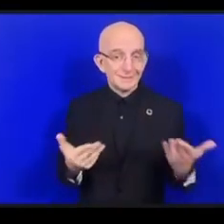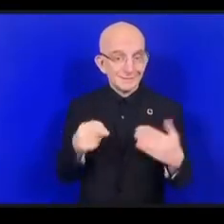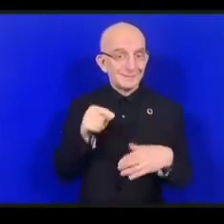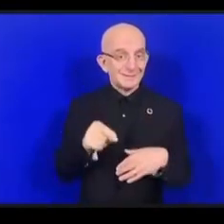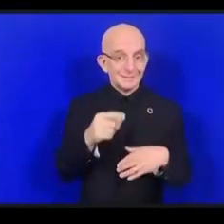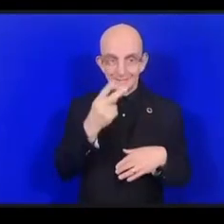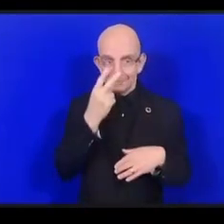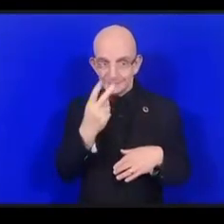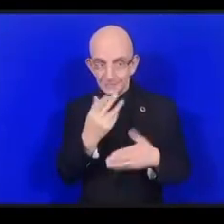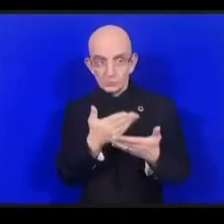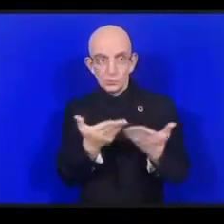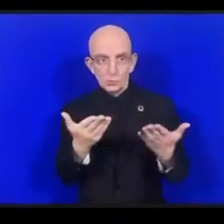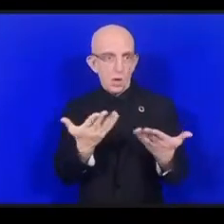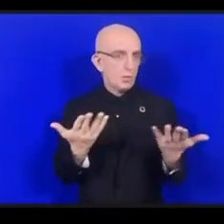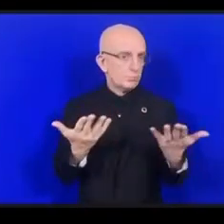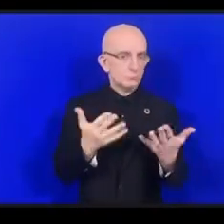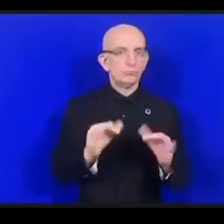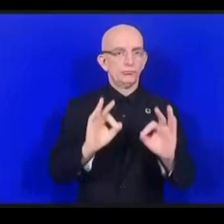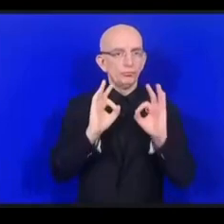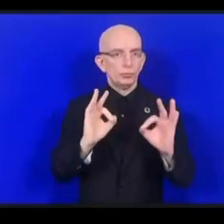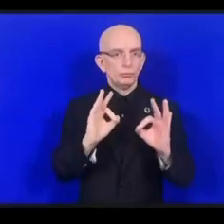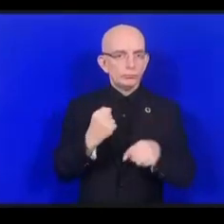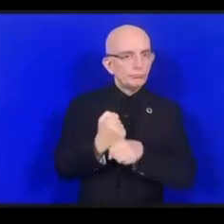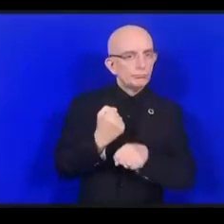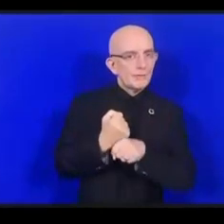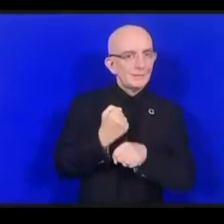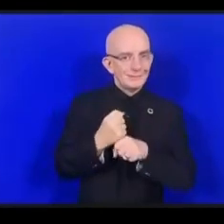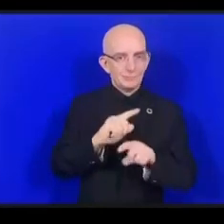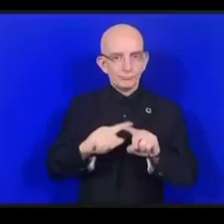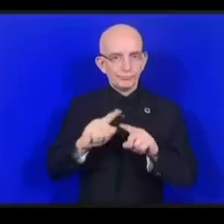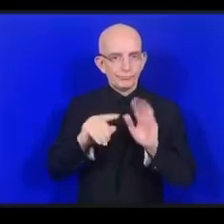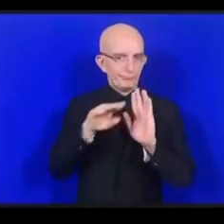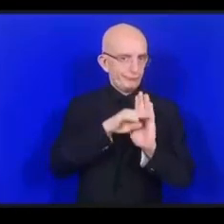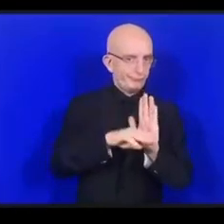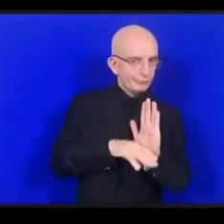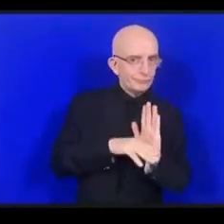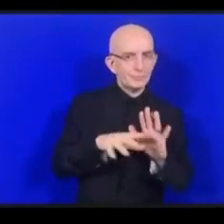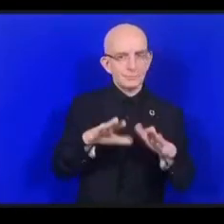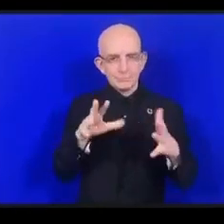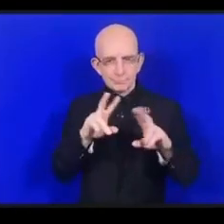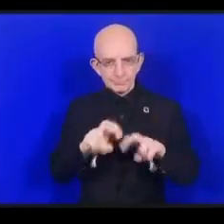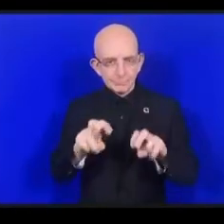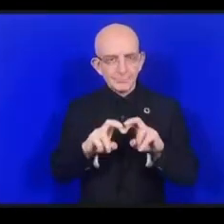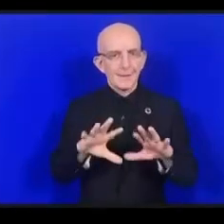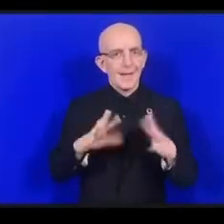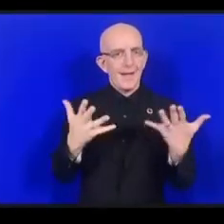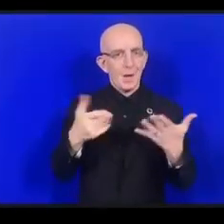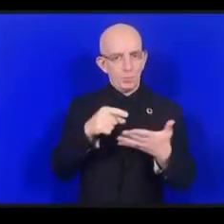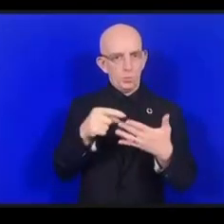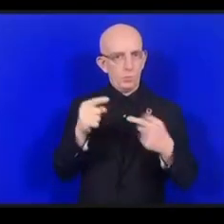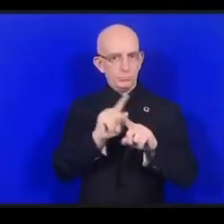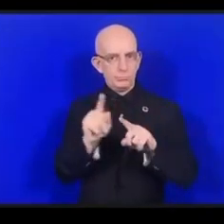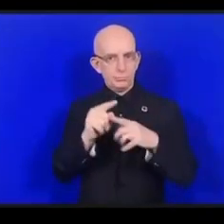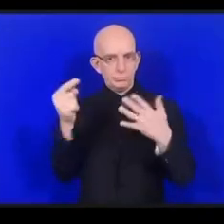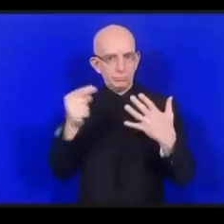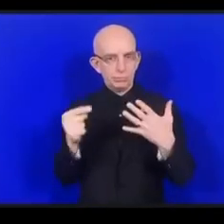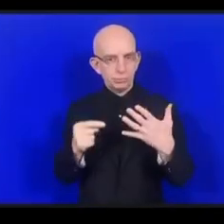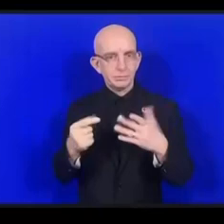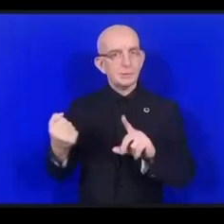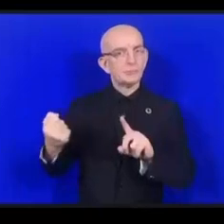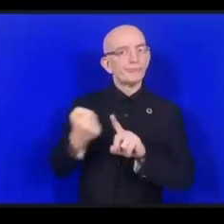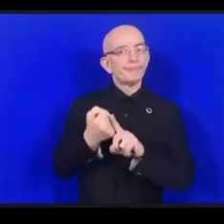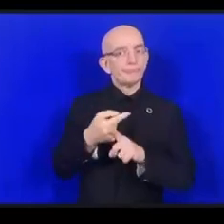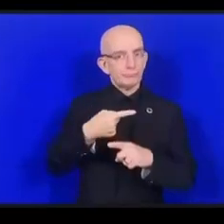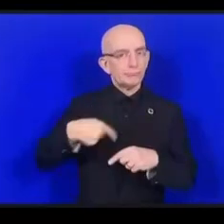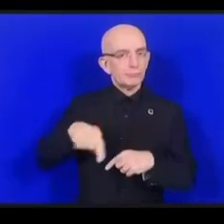cosas se publicaron estábamos hablando de cómo esas cosas iban a afectar a las personas y cómo se podrían utilizar con un enfoque